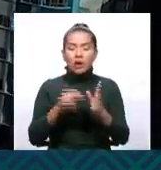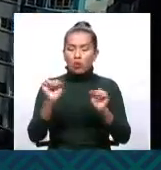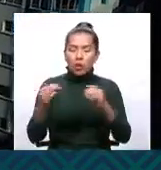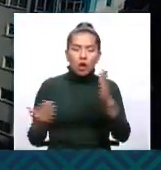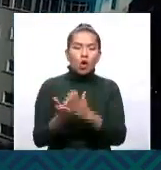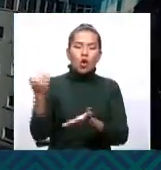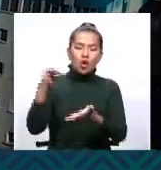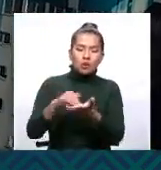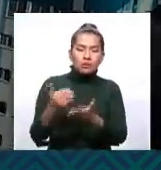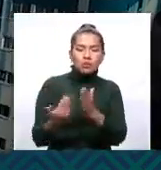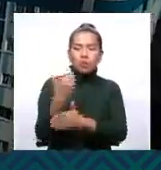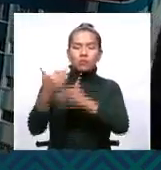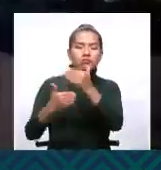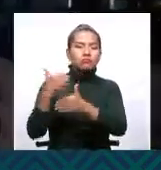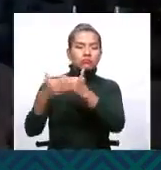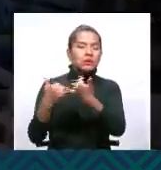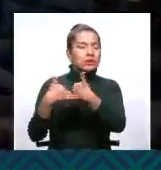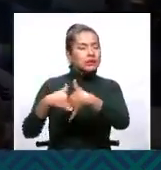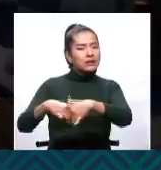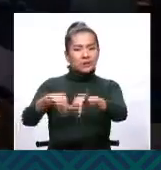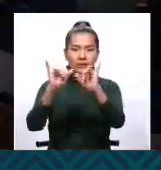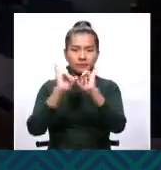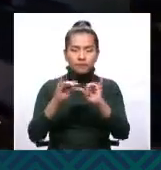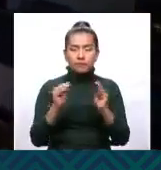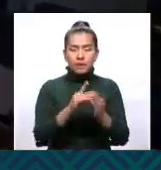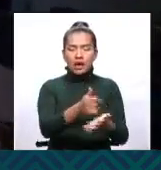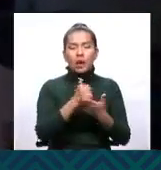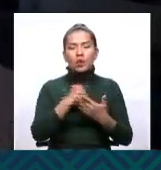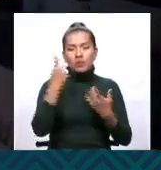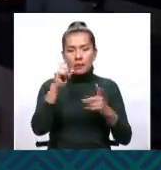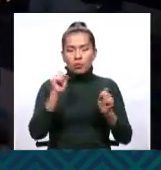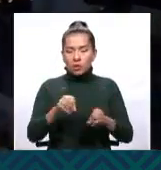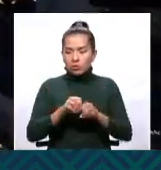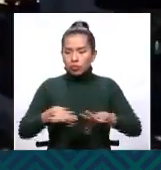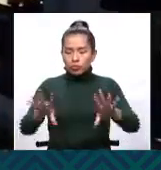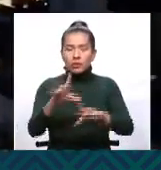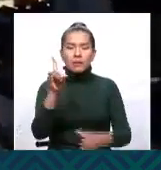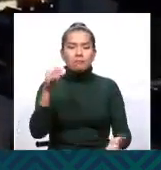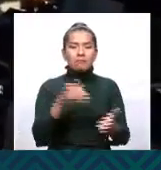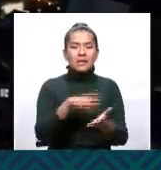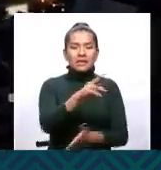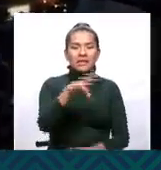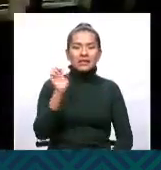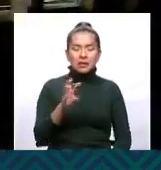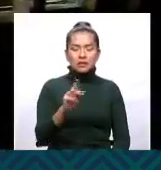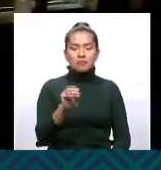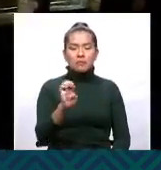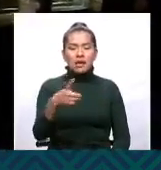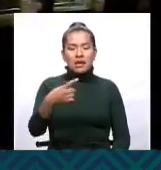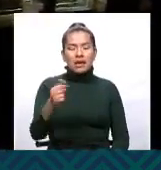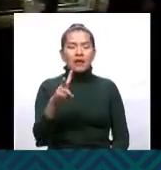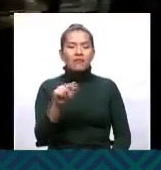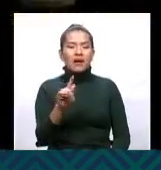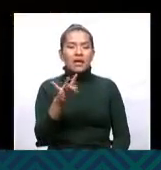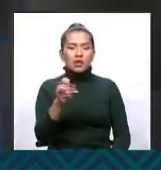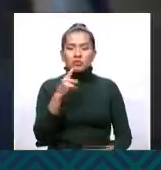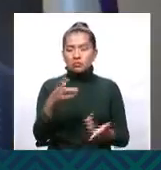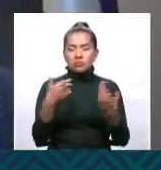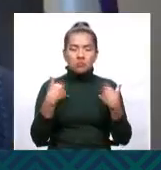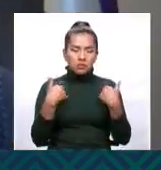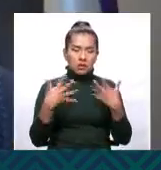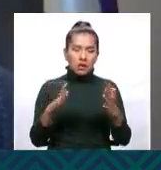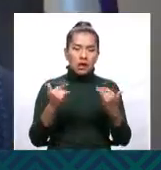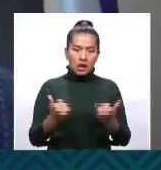millones de metros cúbicos día de gas para abastecer la demanda de 1.600 megavatios de manera interna que se tiene en la actualidad.